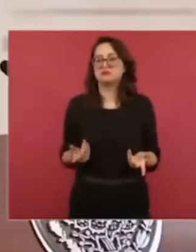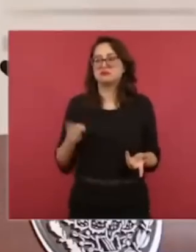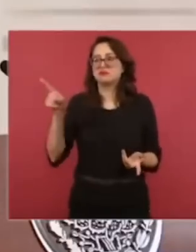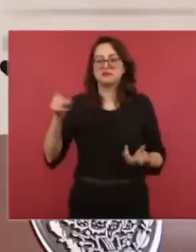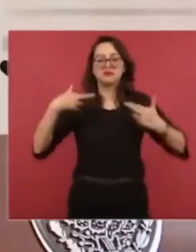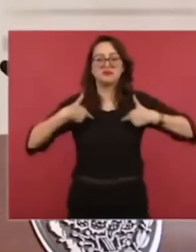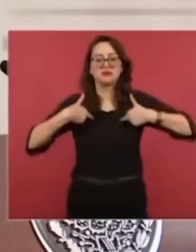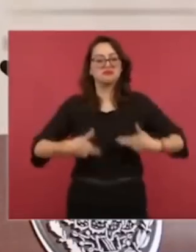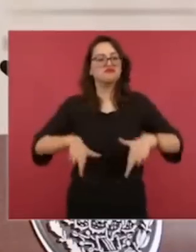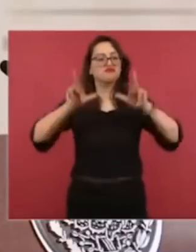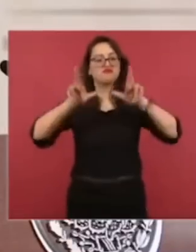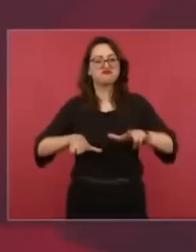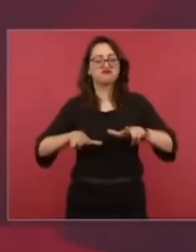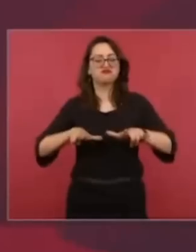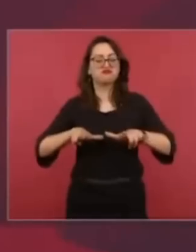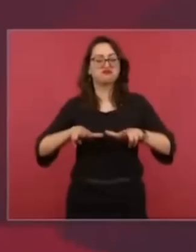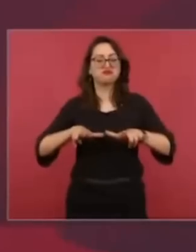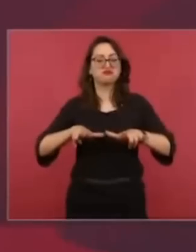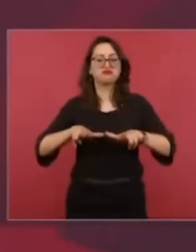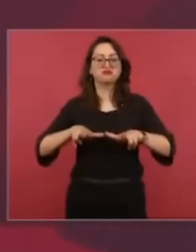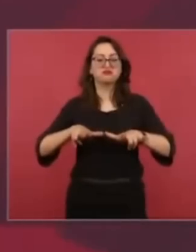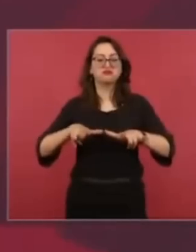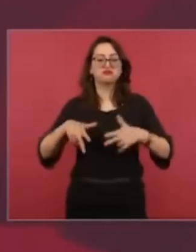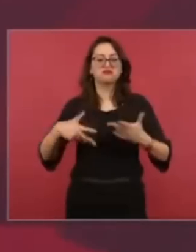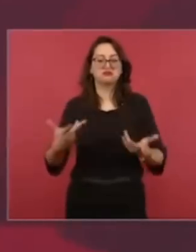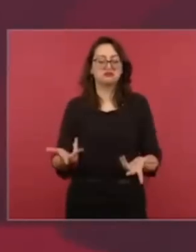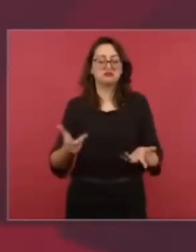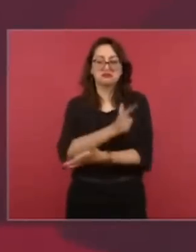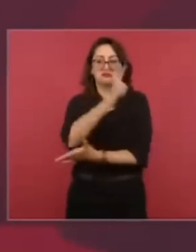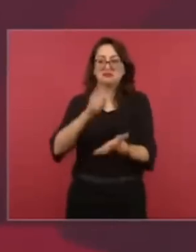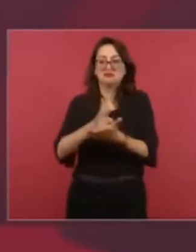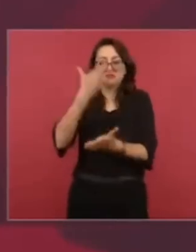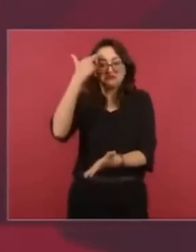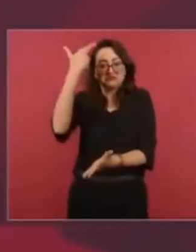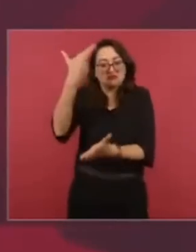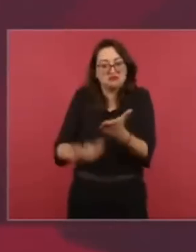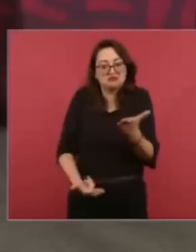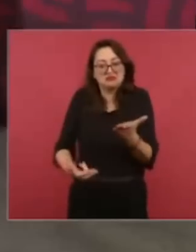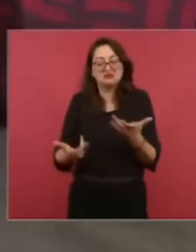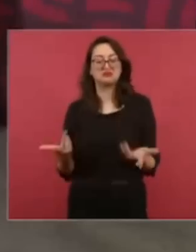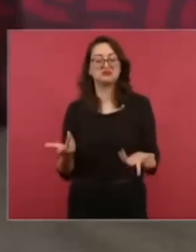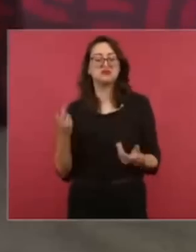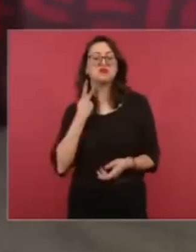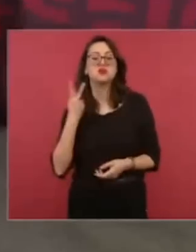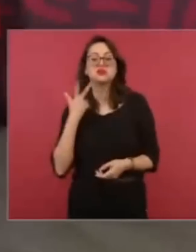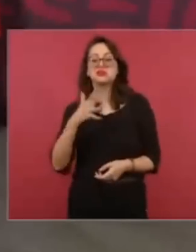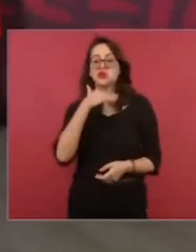De La delincuencia De cuello blanco